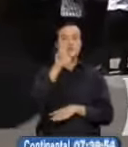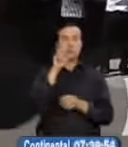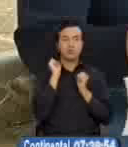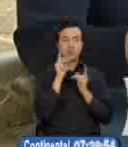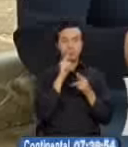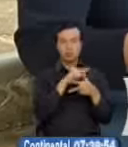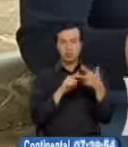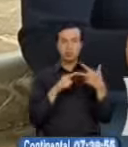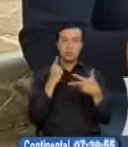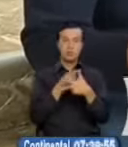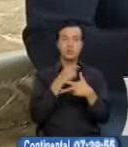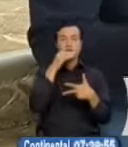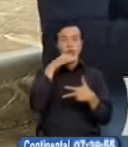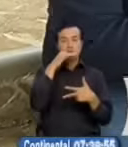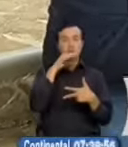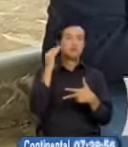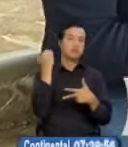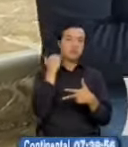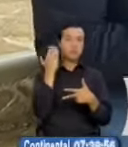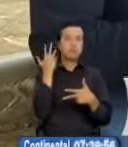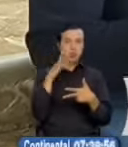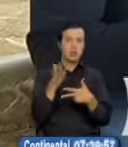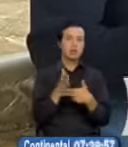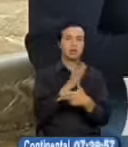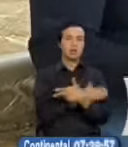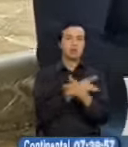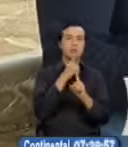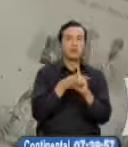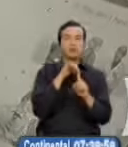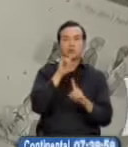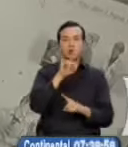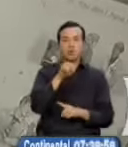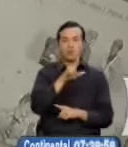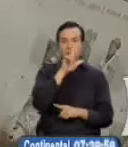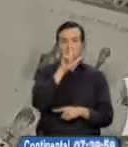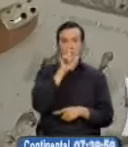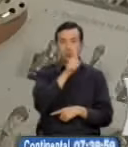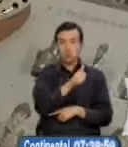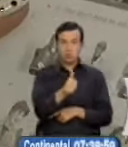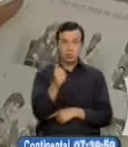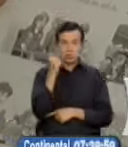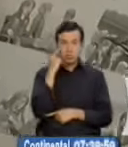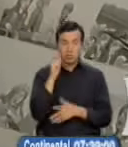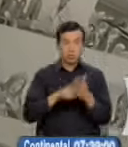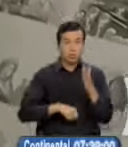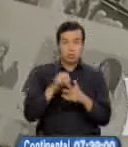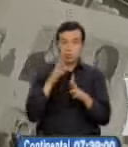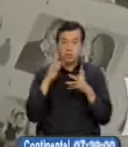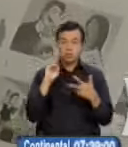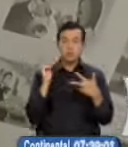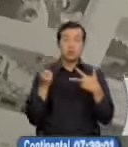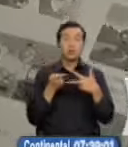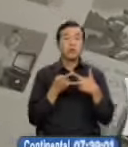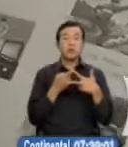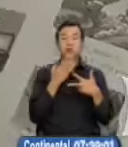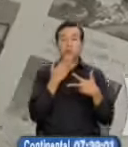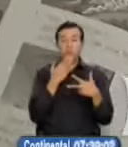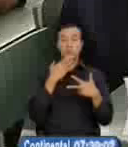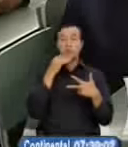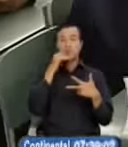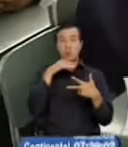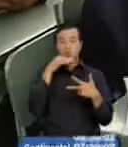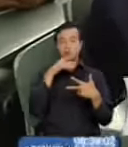oportunidades. Primero, los exámenes supletorios que fueron tomados en el mes de julio. Para quienes no lograron aprobarlos, la segunda alternativa son los